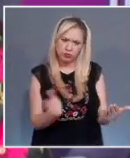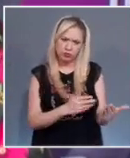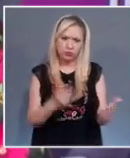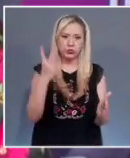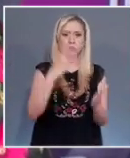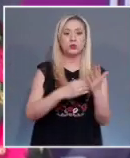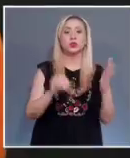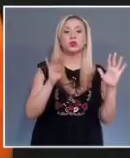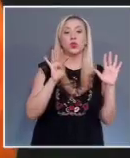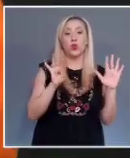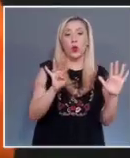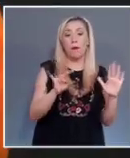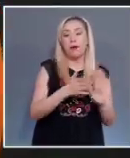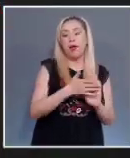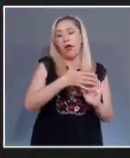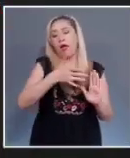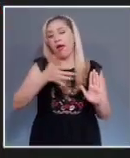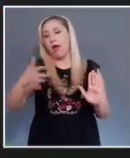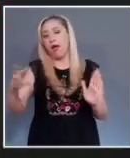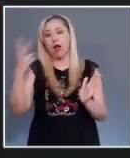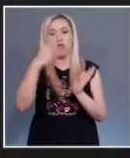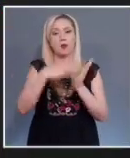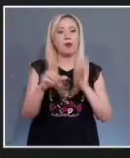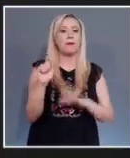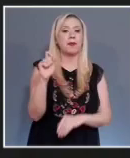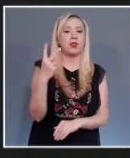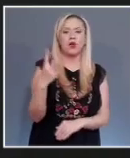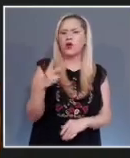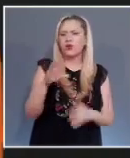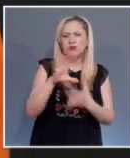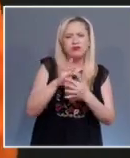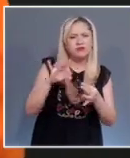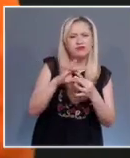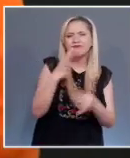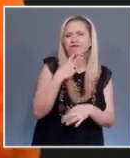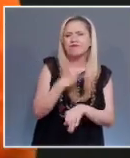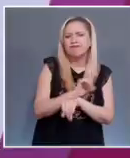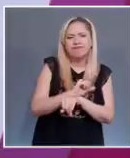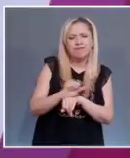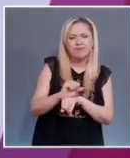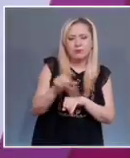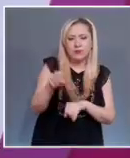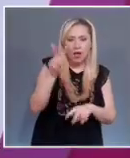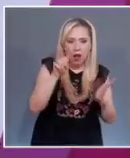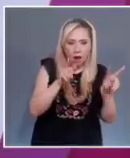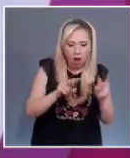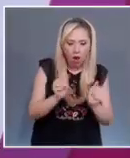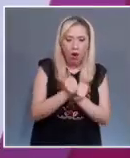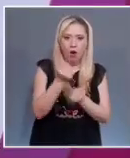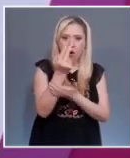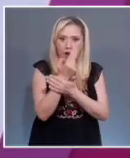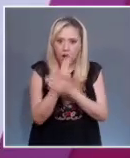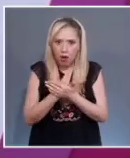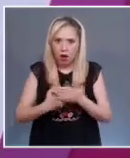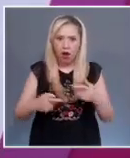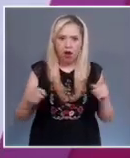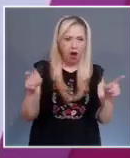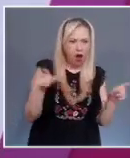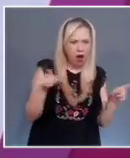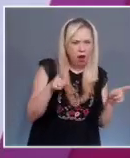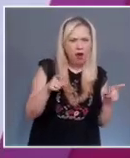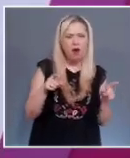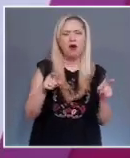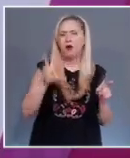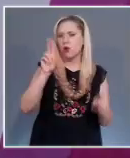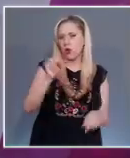2022, explicadas de manera gráfica y sencilla para contar con un antecedente que permita seguir rompiendo los techos de cristal a las mujeres